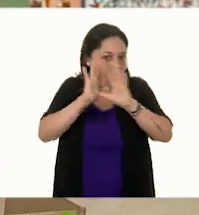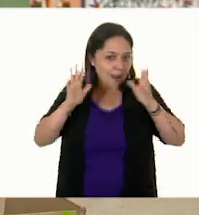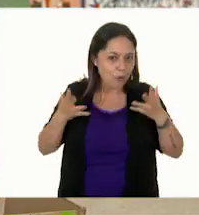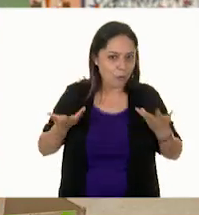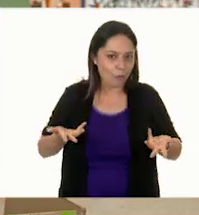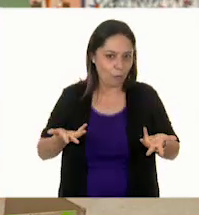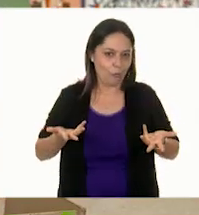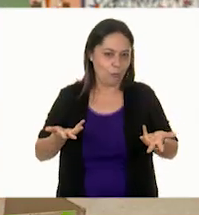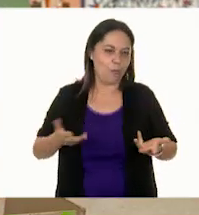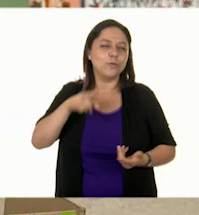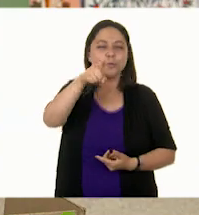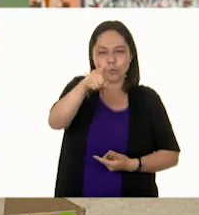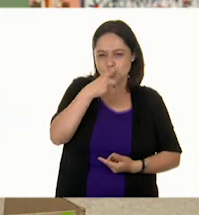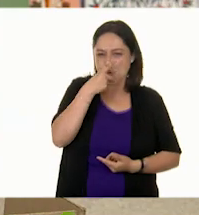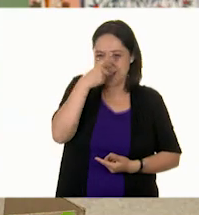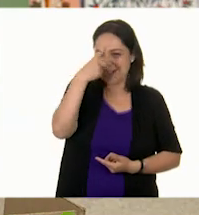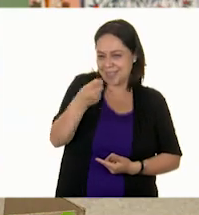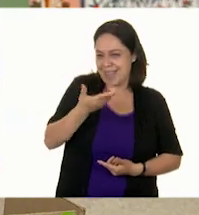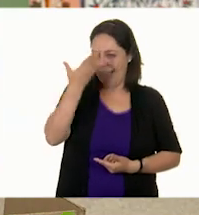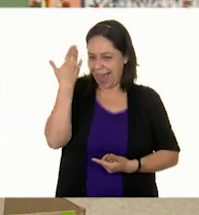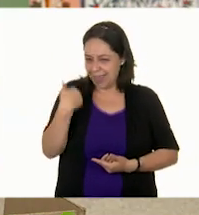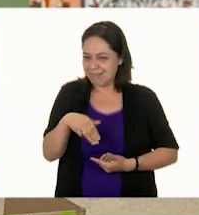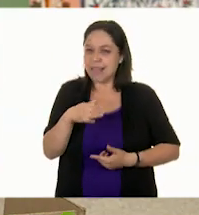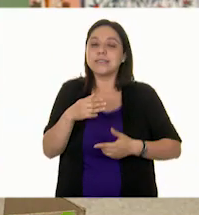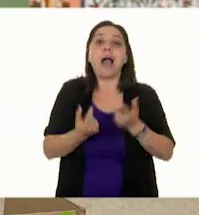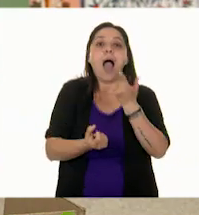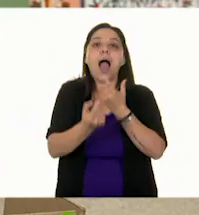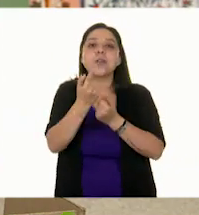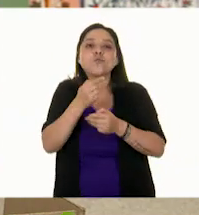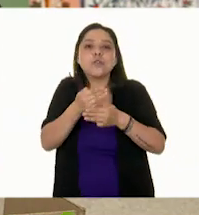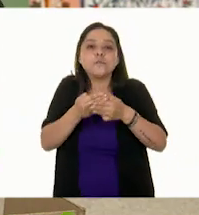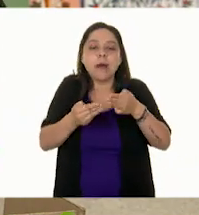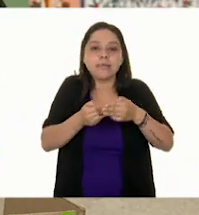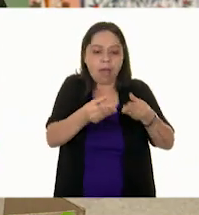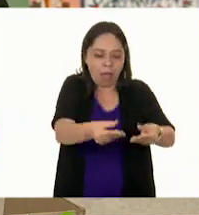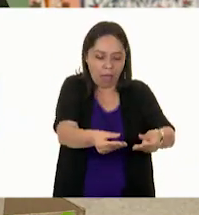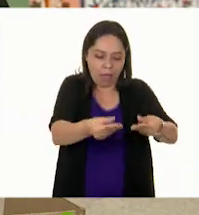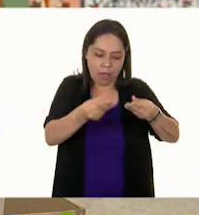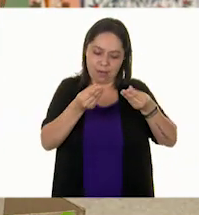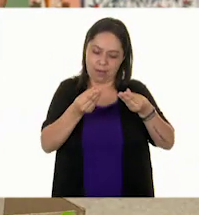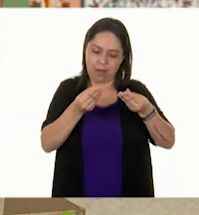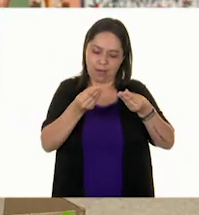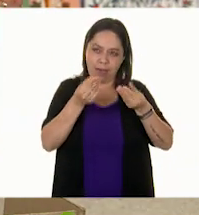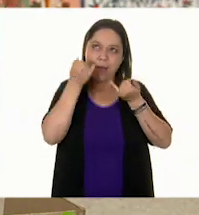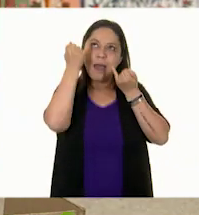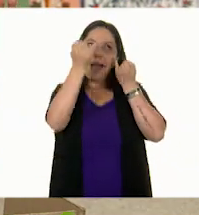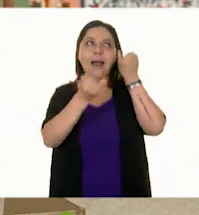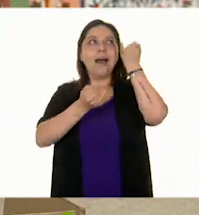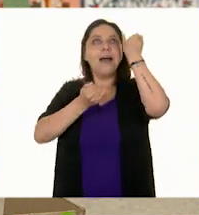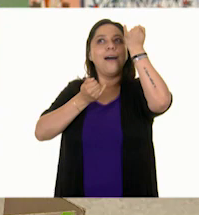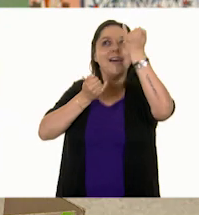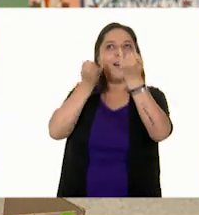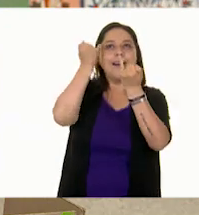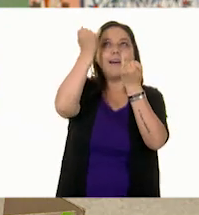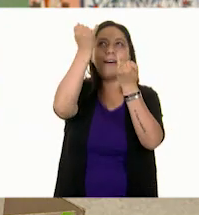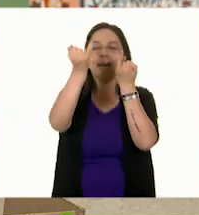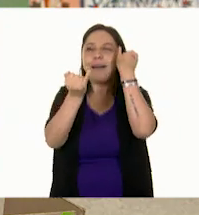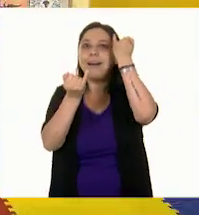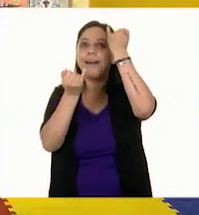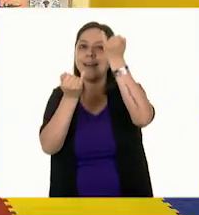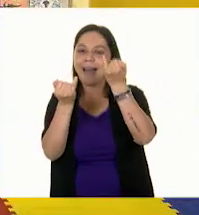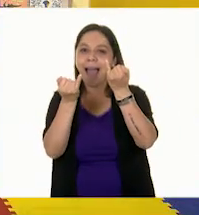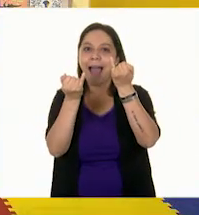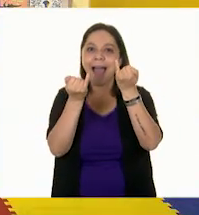Como bien lo decías, hay materiales que despiertan la imaginación y alimentan la capacidad